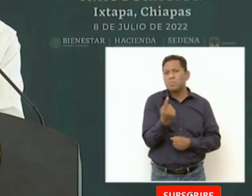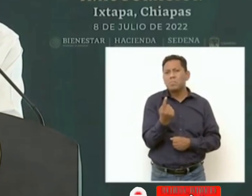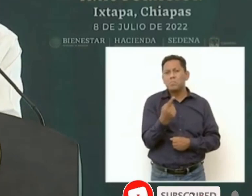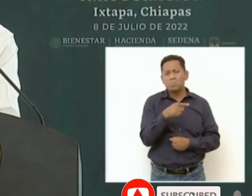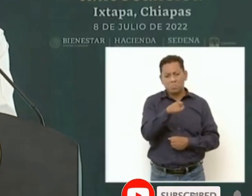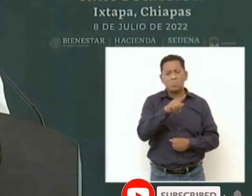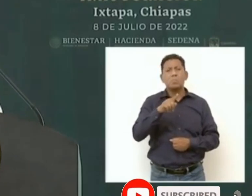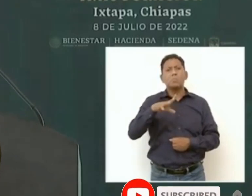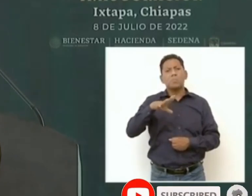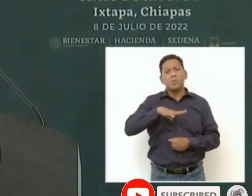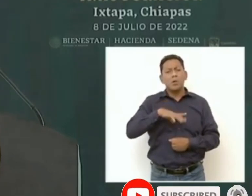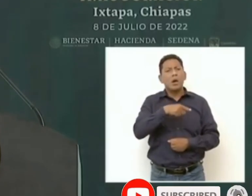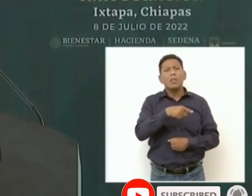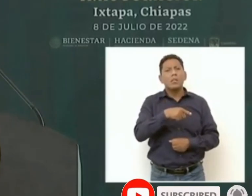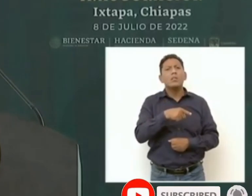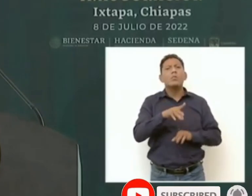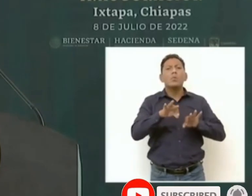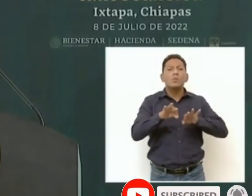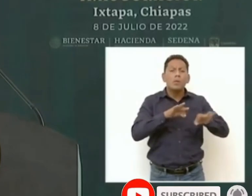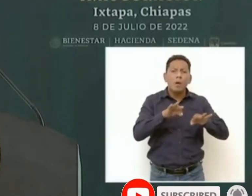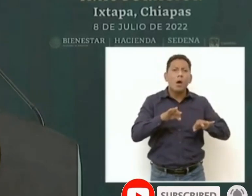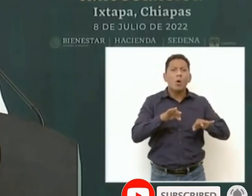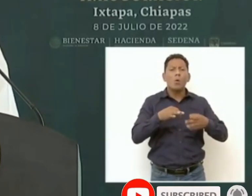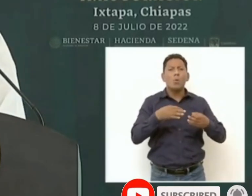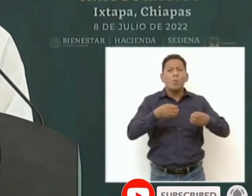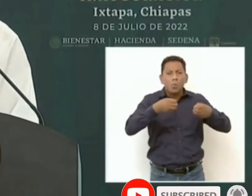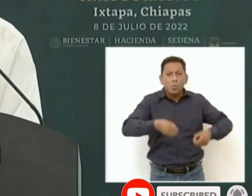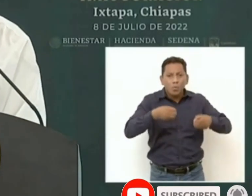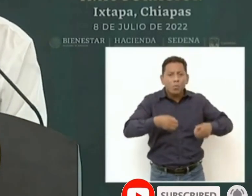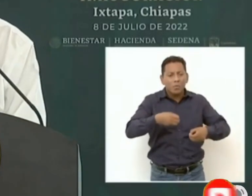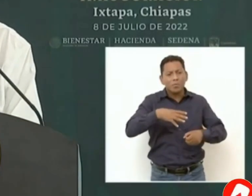tengan una ocupación, porque si no,